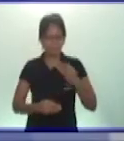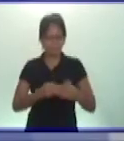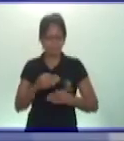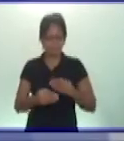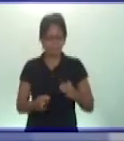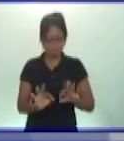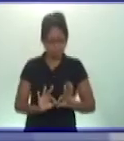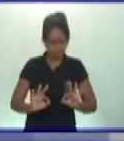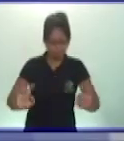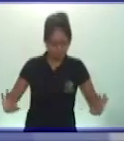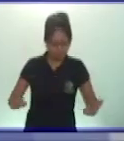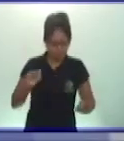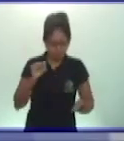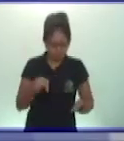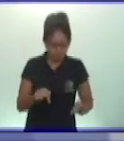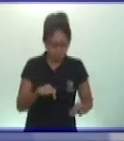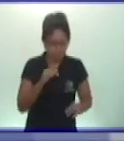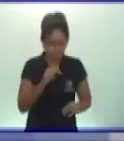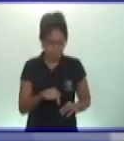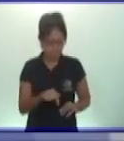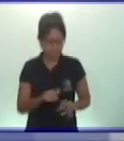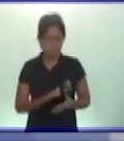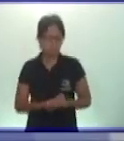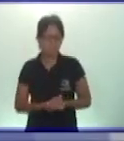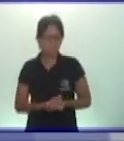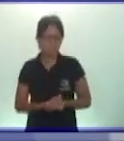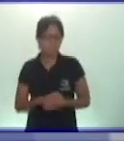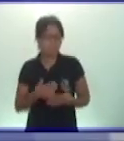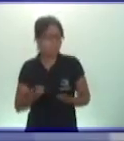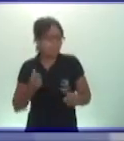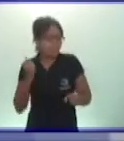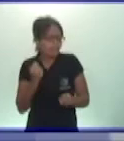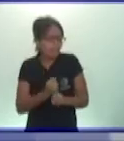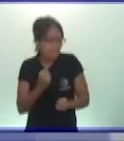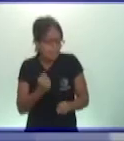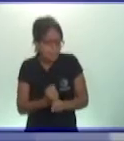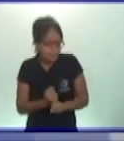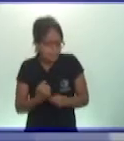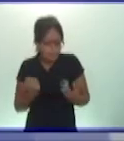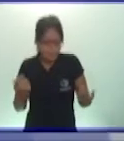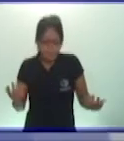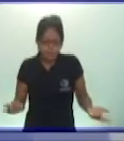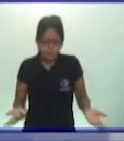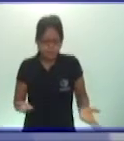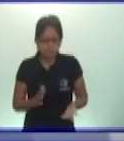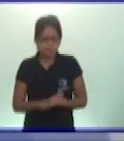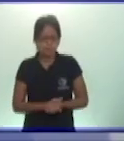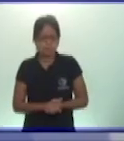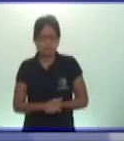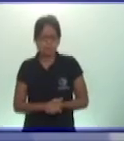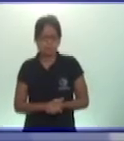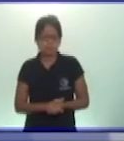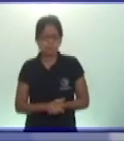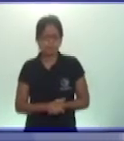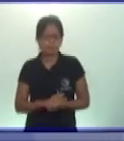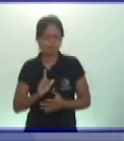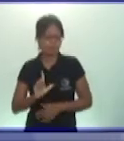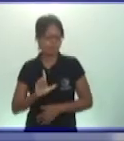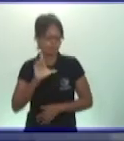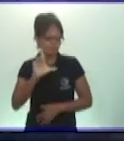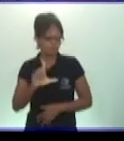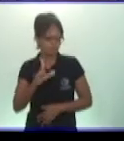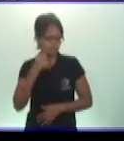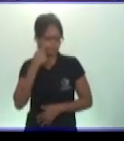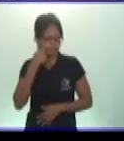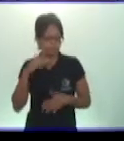de la bahía, de este grupo estatal, qué trabajo de educación ambiental hace en la cuenca que ocupa toda la bahía. El lunes estaremos